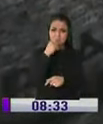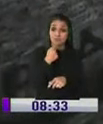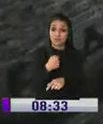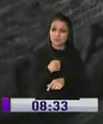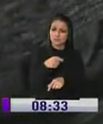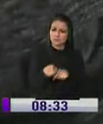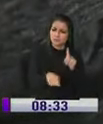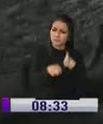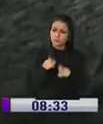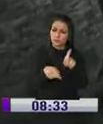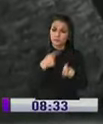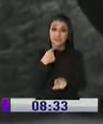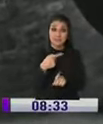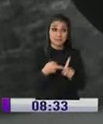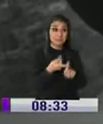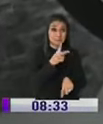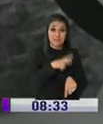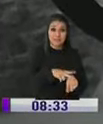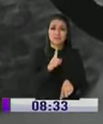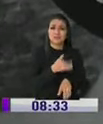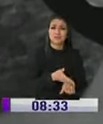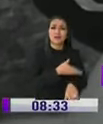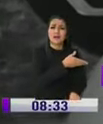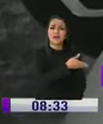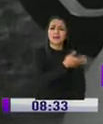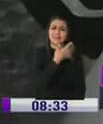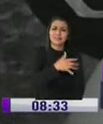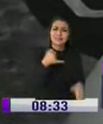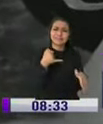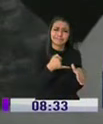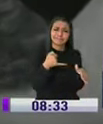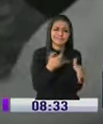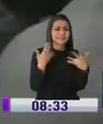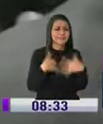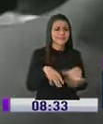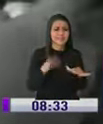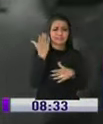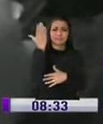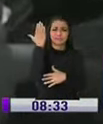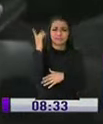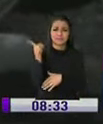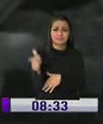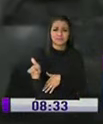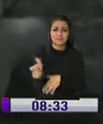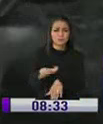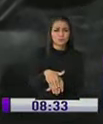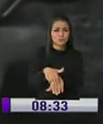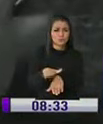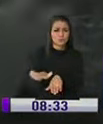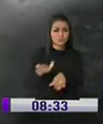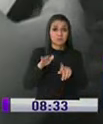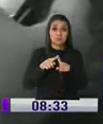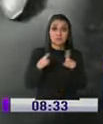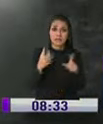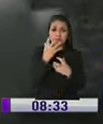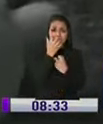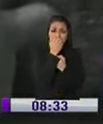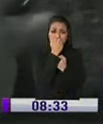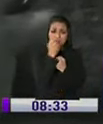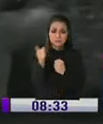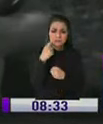preguntamos y el bebé dice que ya esto no ha sido ahorita, sino ya desde más antes que él le ha venido haciendo esto. Pero lo ha tenido como